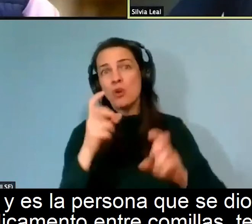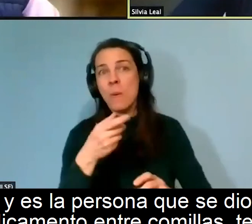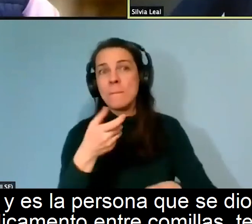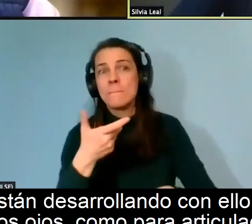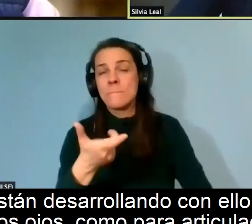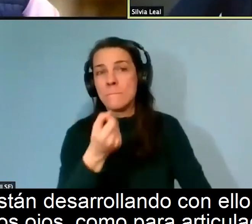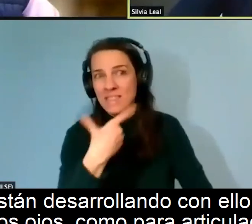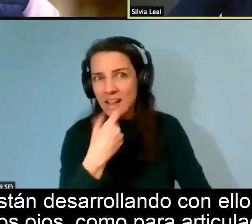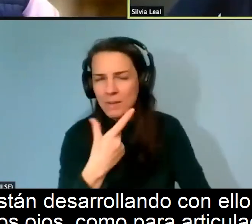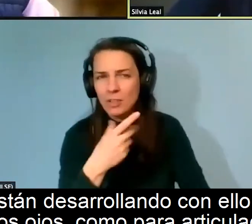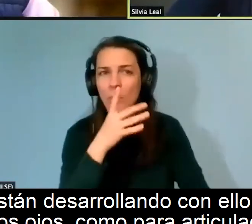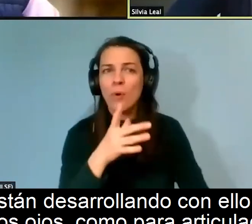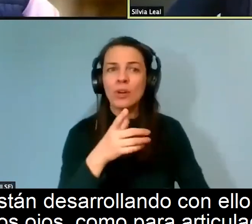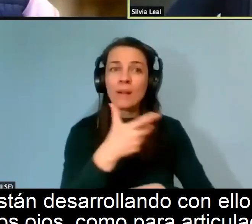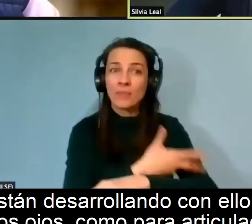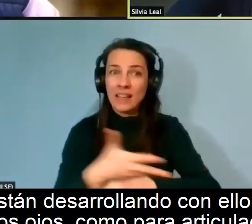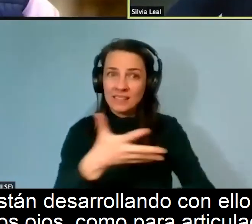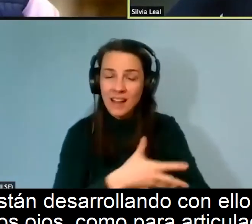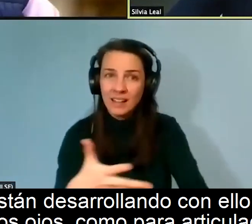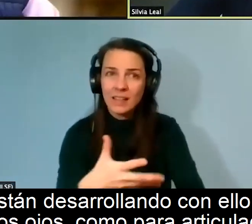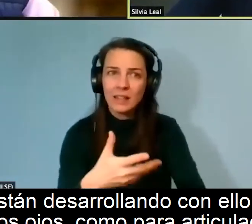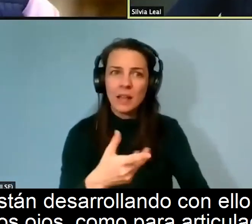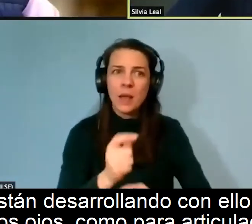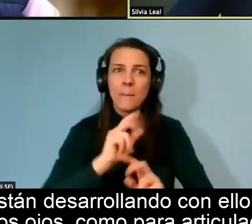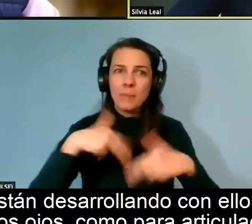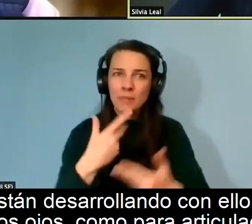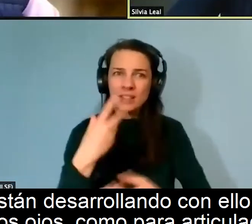permite regenerar mucho mejor, bueno, pues heridas